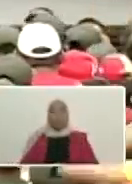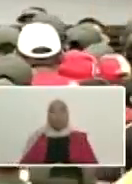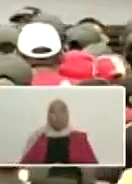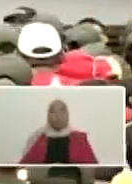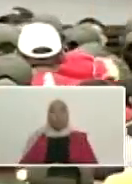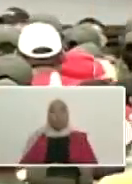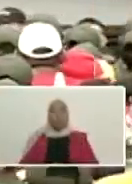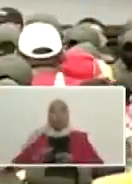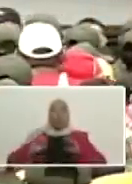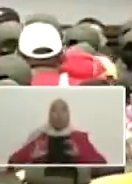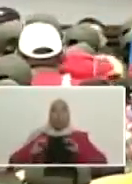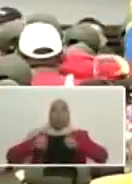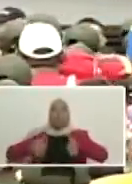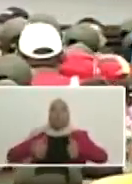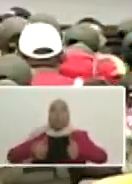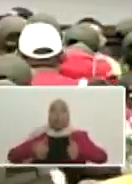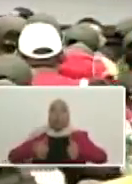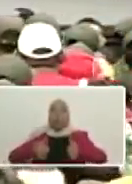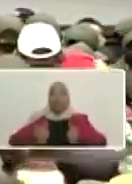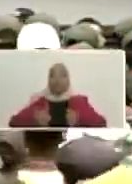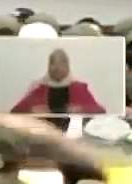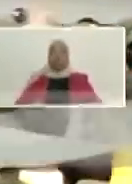1989. Y empezaría